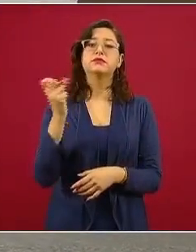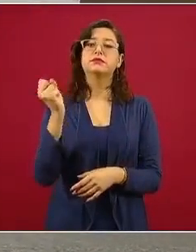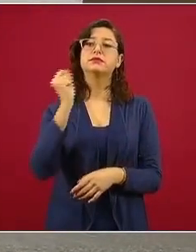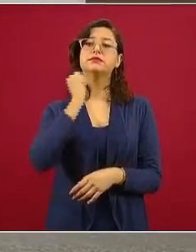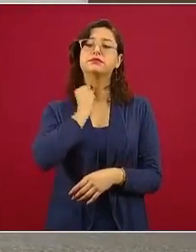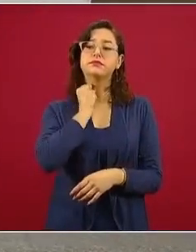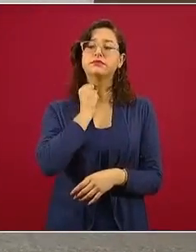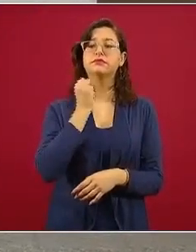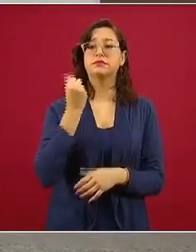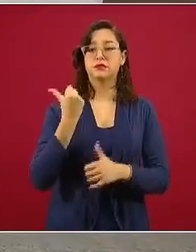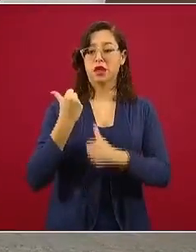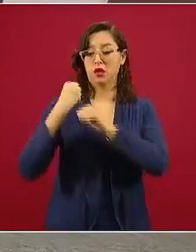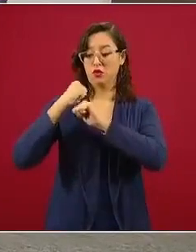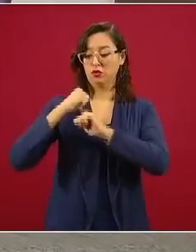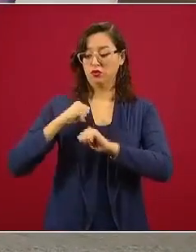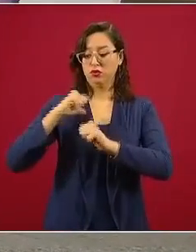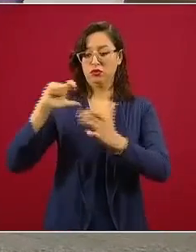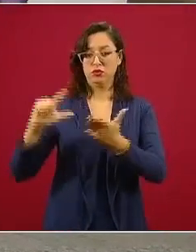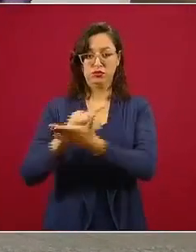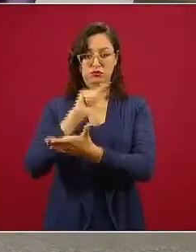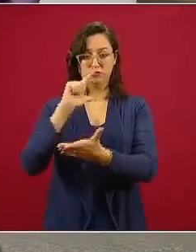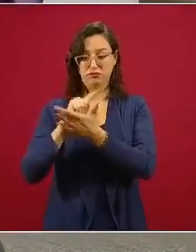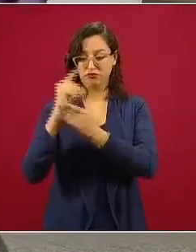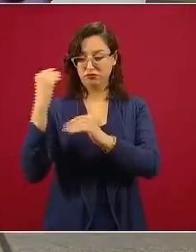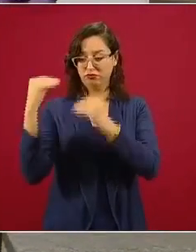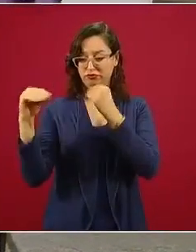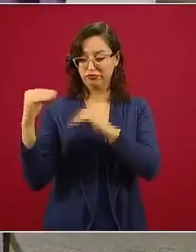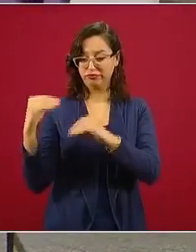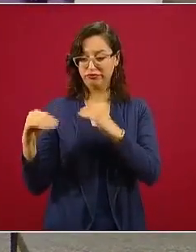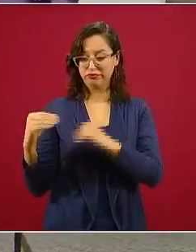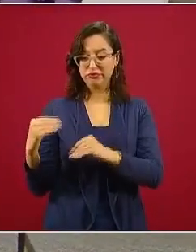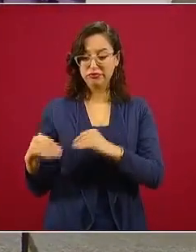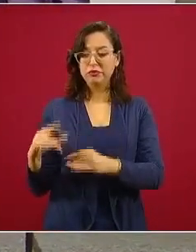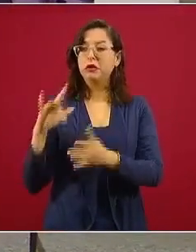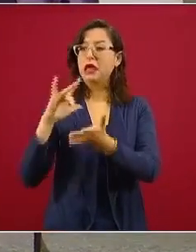porque no solo se aprobaron las leyes